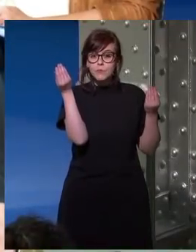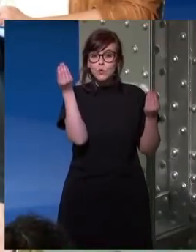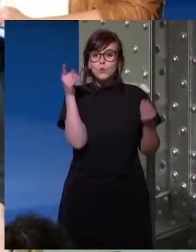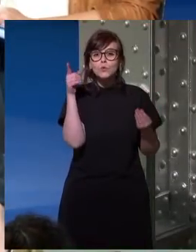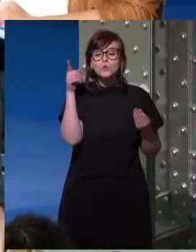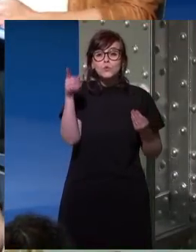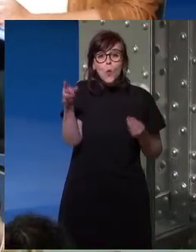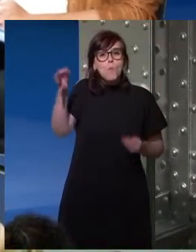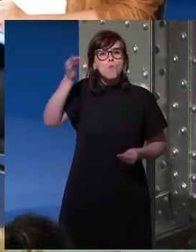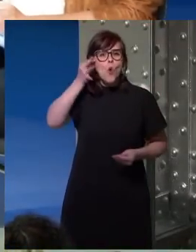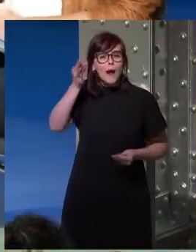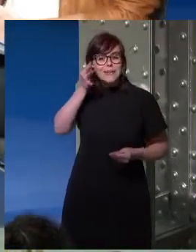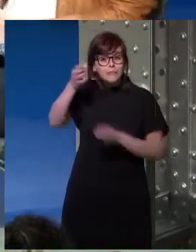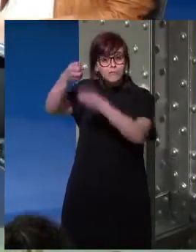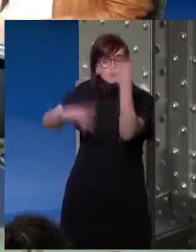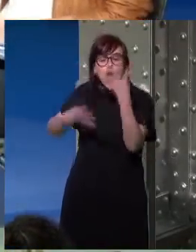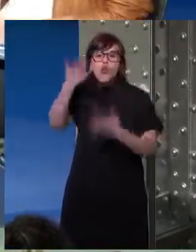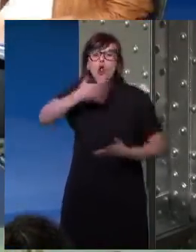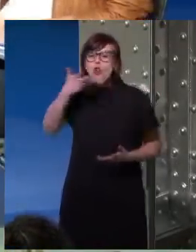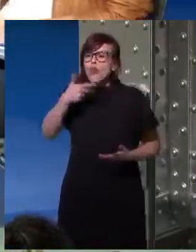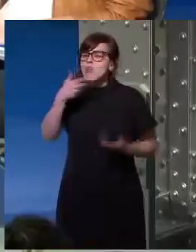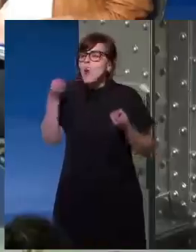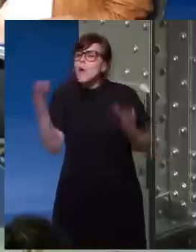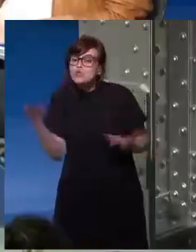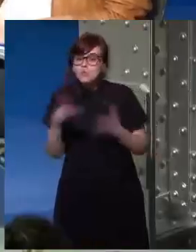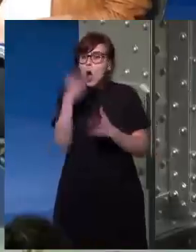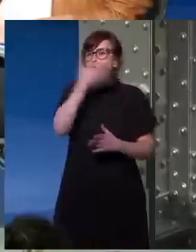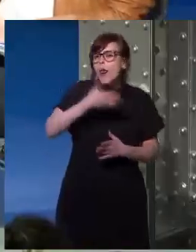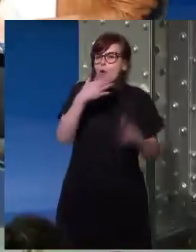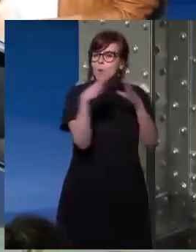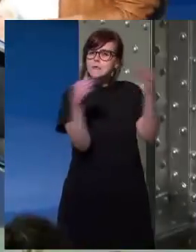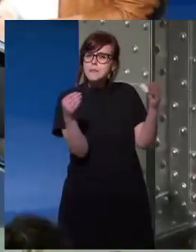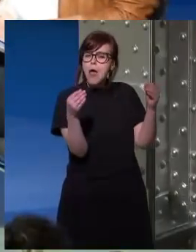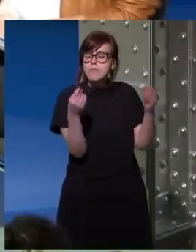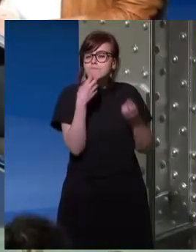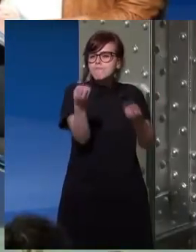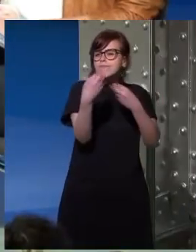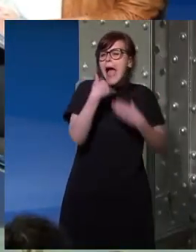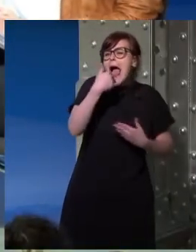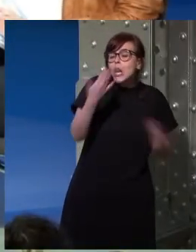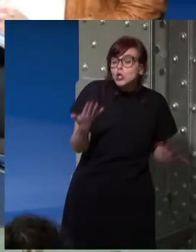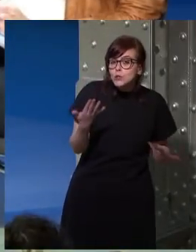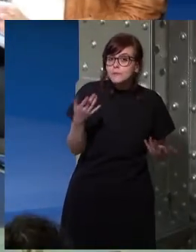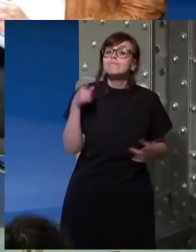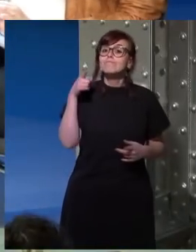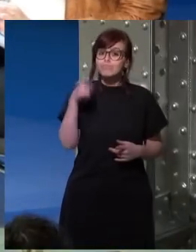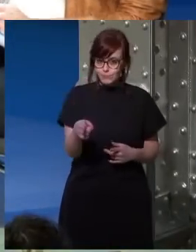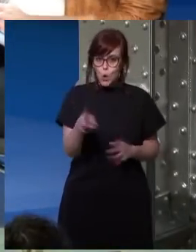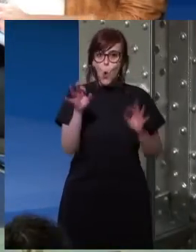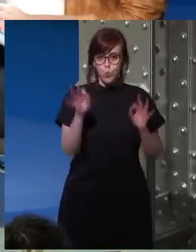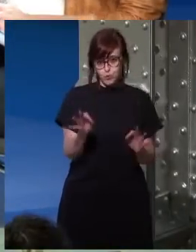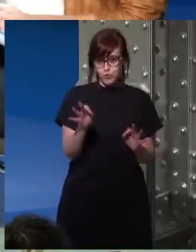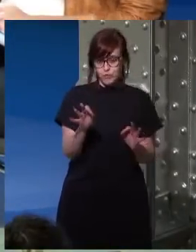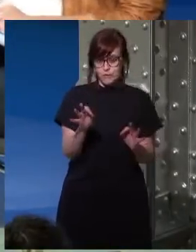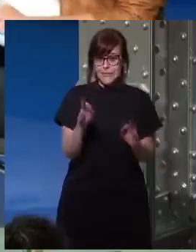conocías, es decir, de cuántas de ellas te habían hablado en el cole, en la universidad, en algún sitio. Esto es, de aquí surge precisamente la